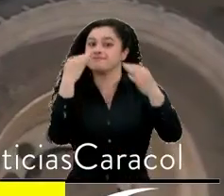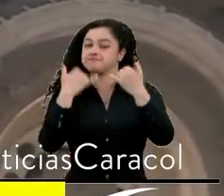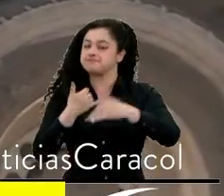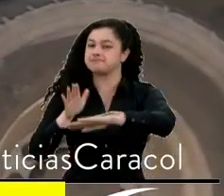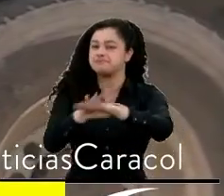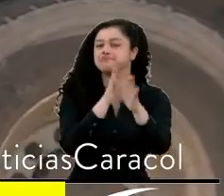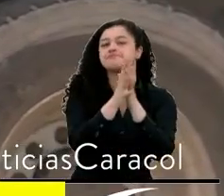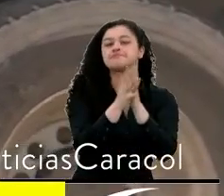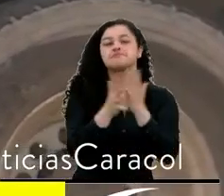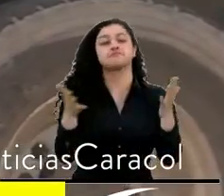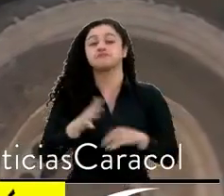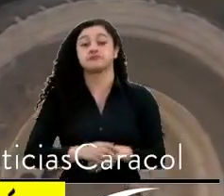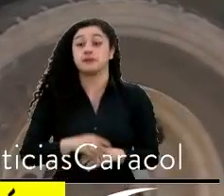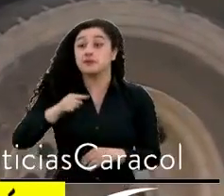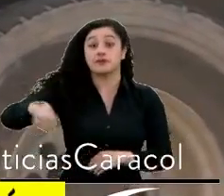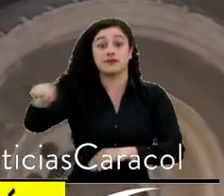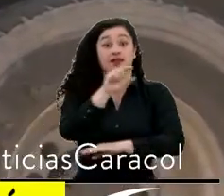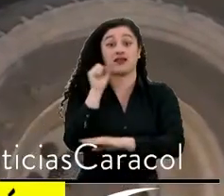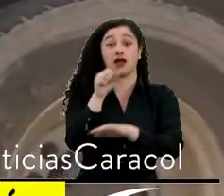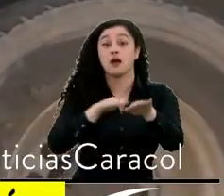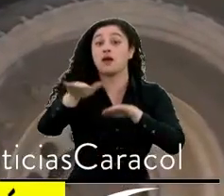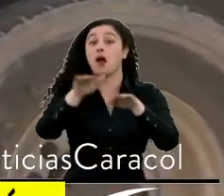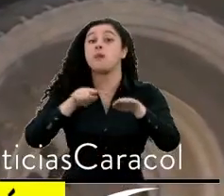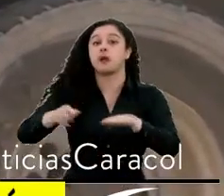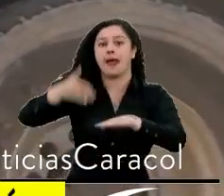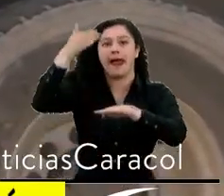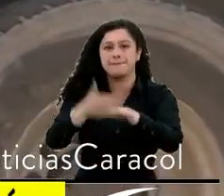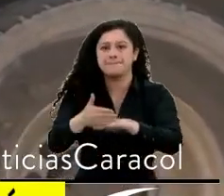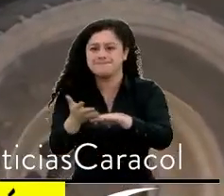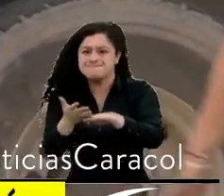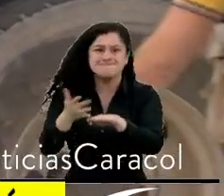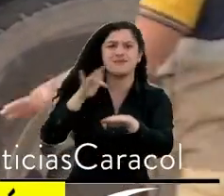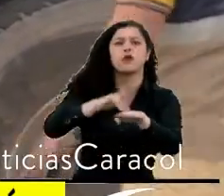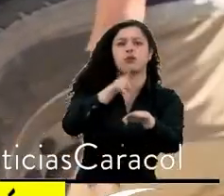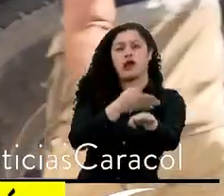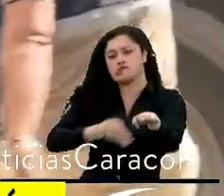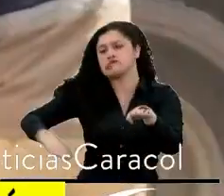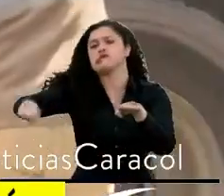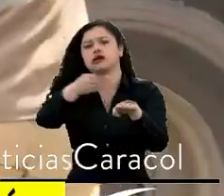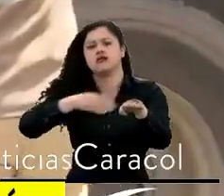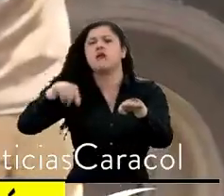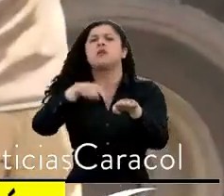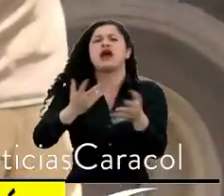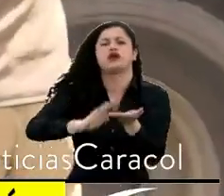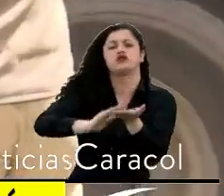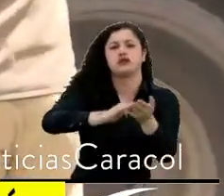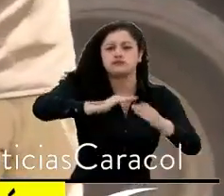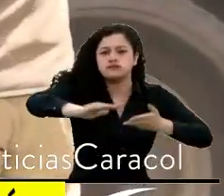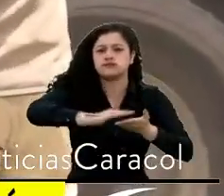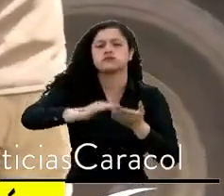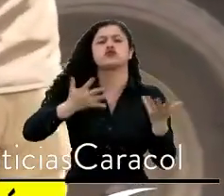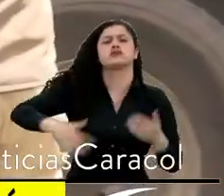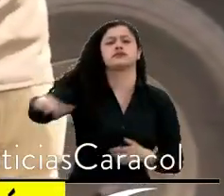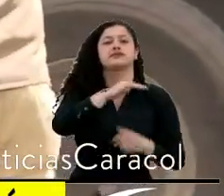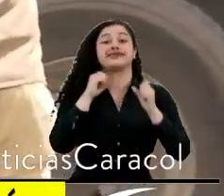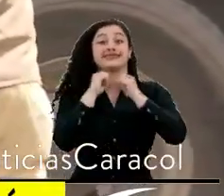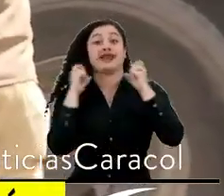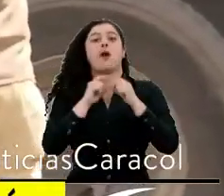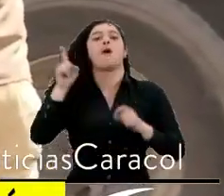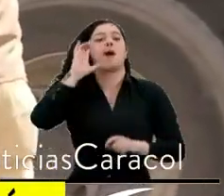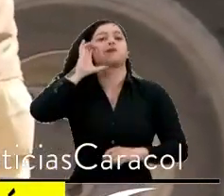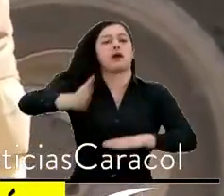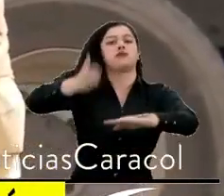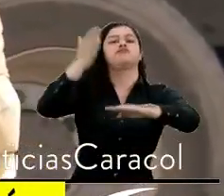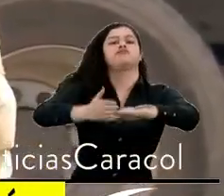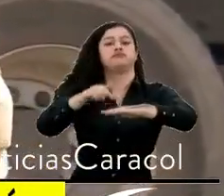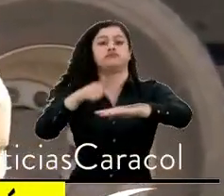algunos cierres viales, como por ejemplo en esta vía local en el barrio El Encanto, en la localidad de Engativá, que se hará en la intervención en el día para